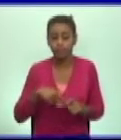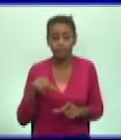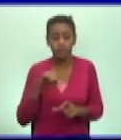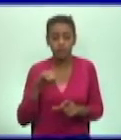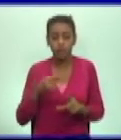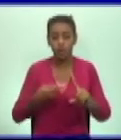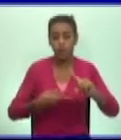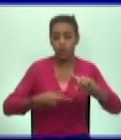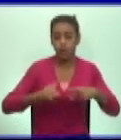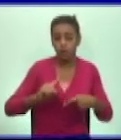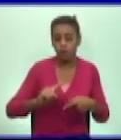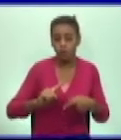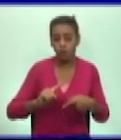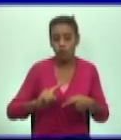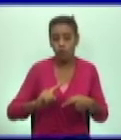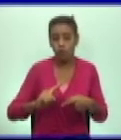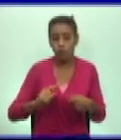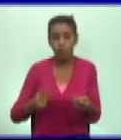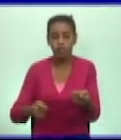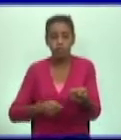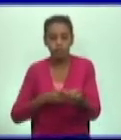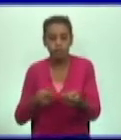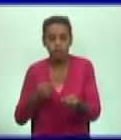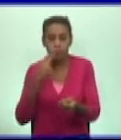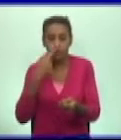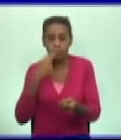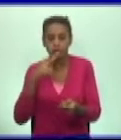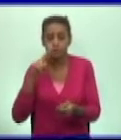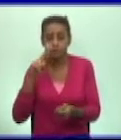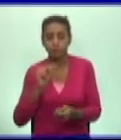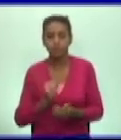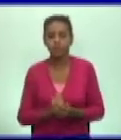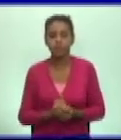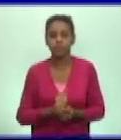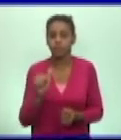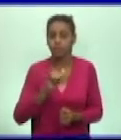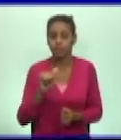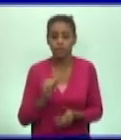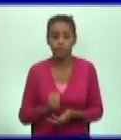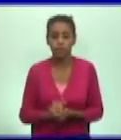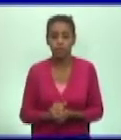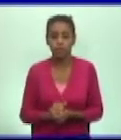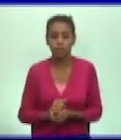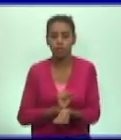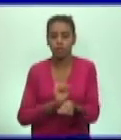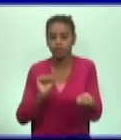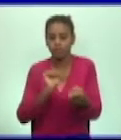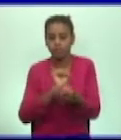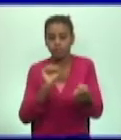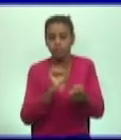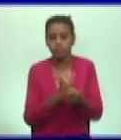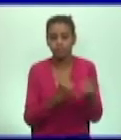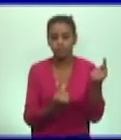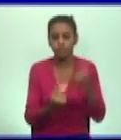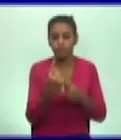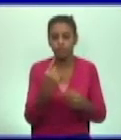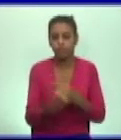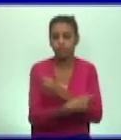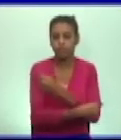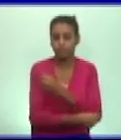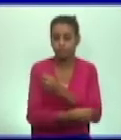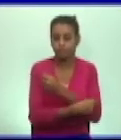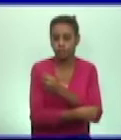contra precisamente de esa lucha antifascista y en esa lucha también que fue liberando poco a poco a algunos pueblos. Y también